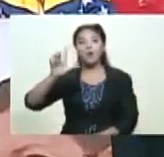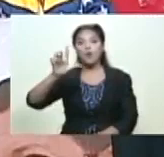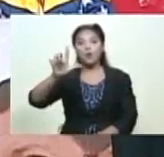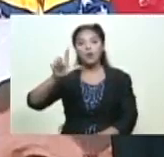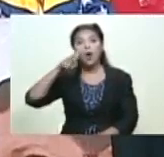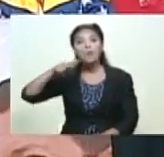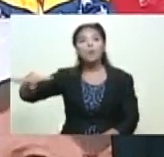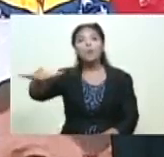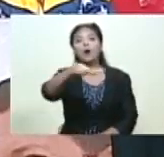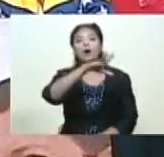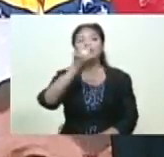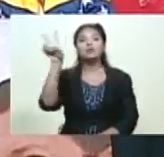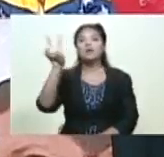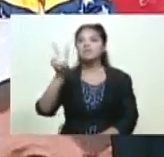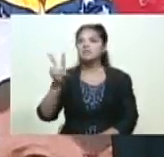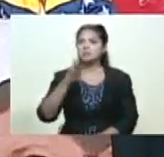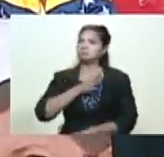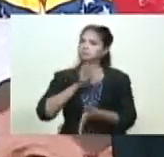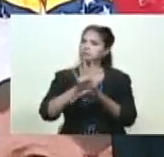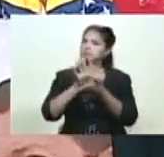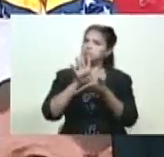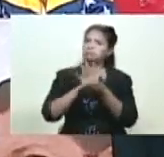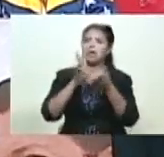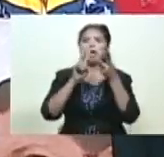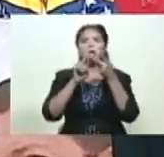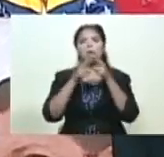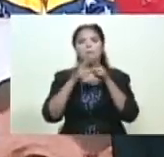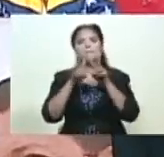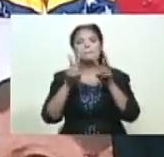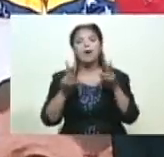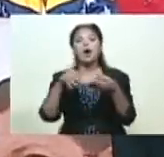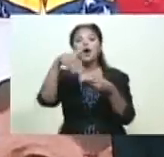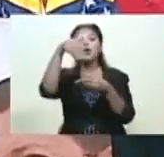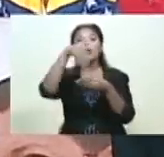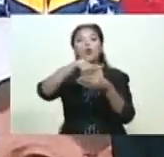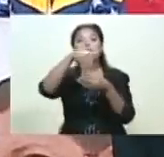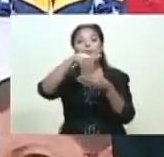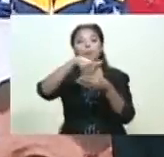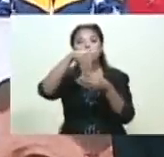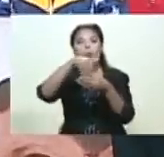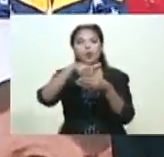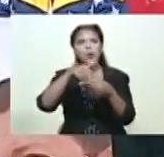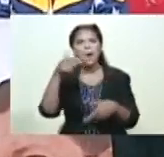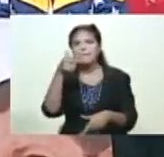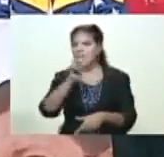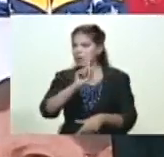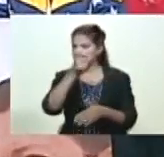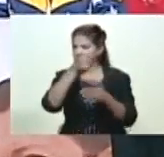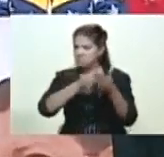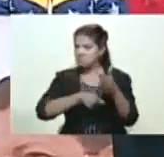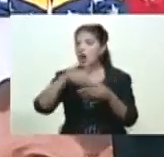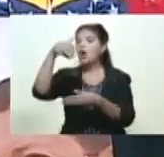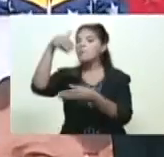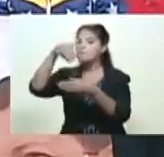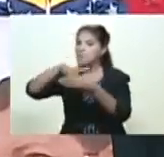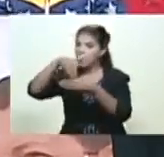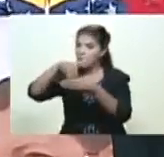el pueblo venezolano en paz, con votos, sin balas, le